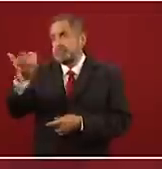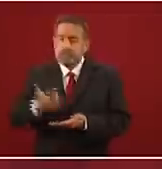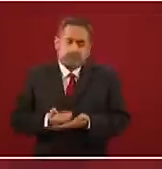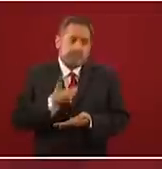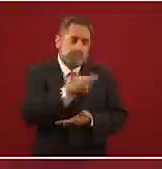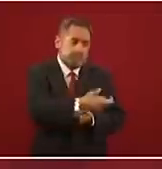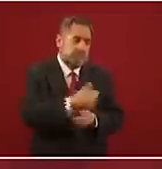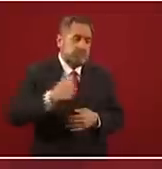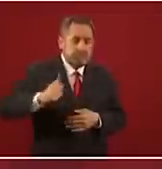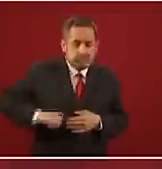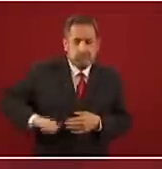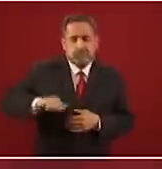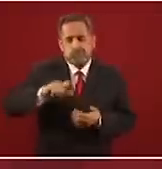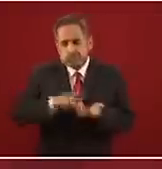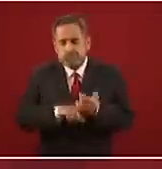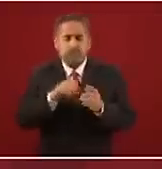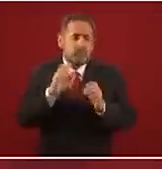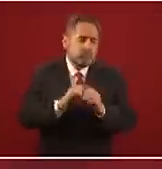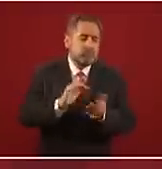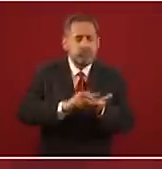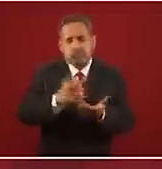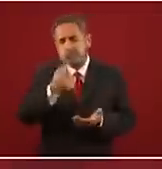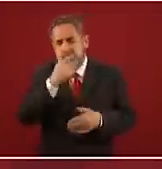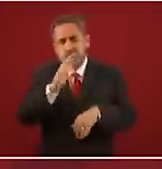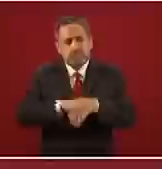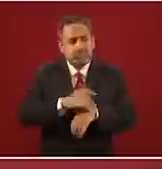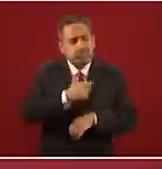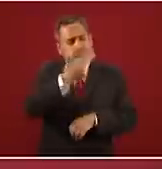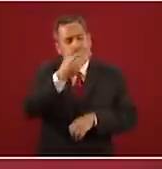operaciones o medicamentos costosos.